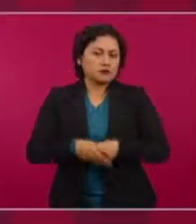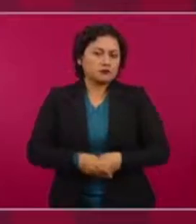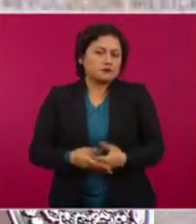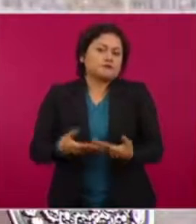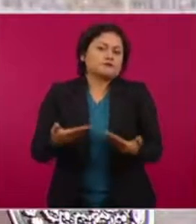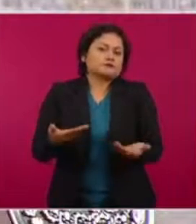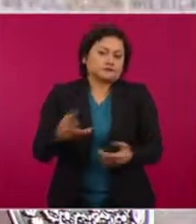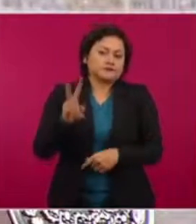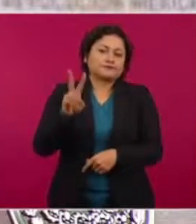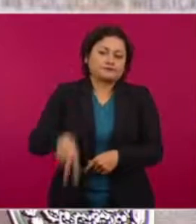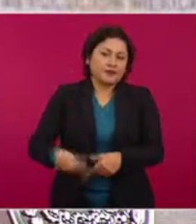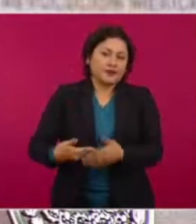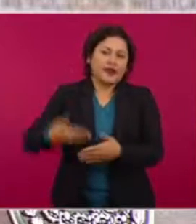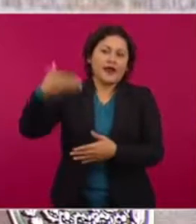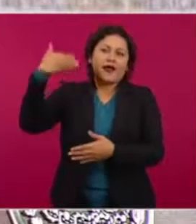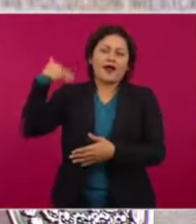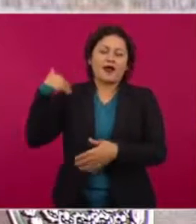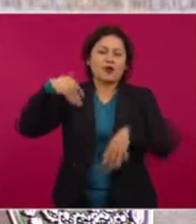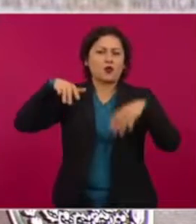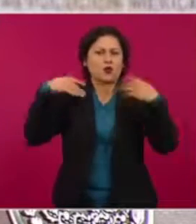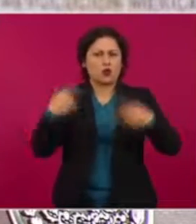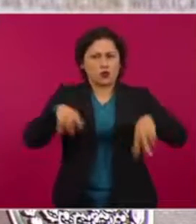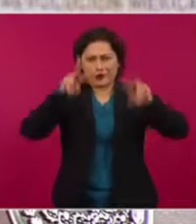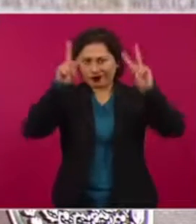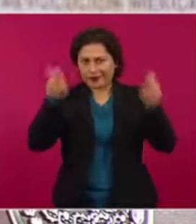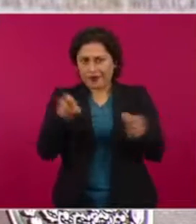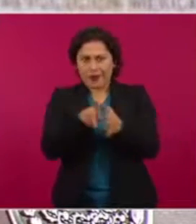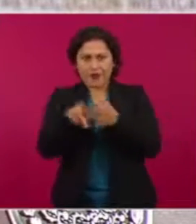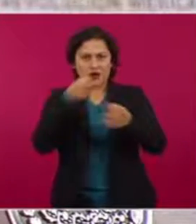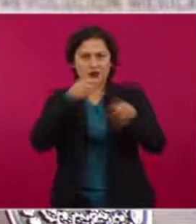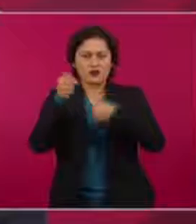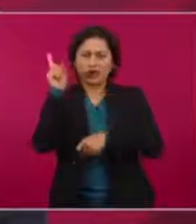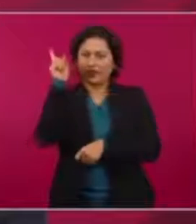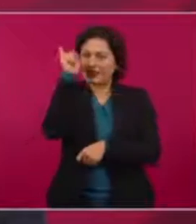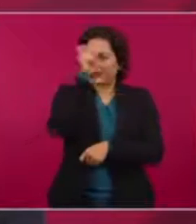fue toda una época de periodismo.